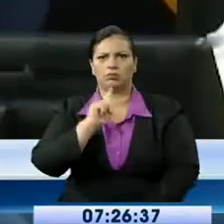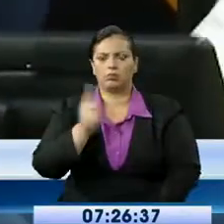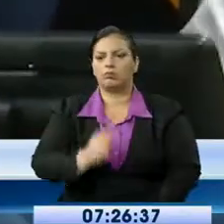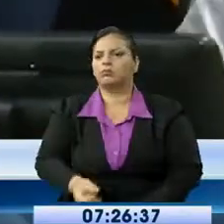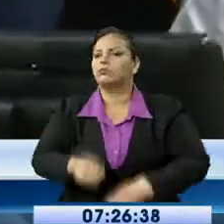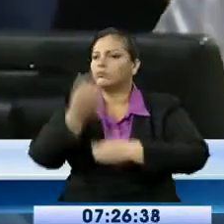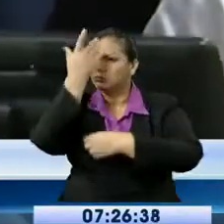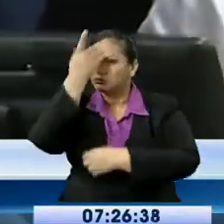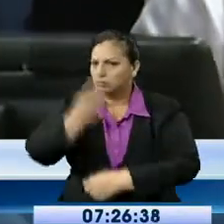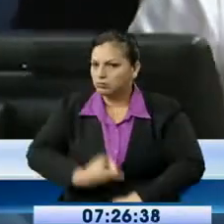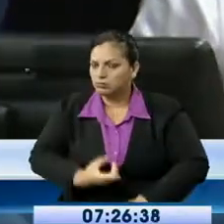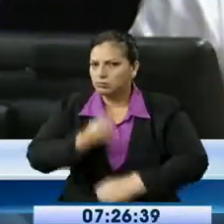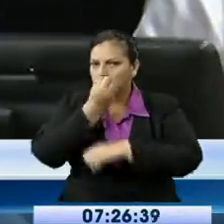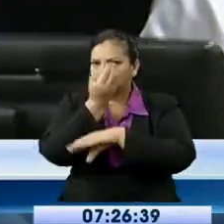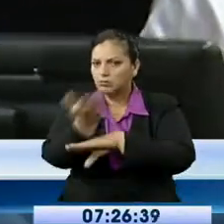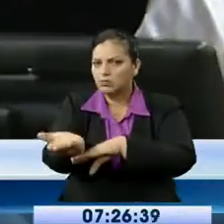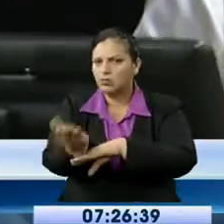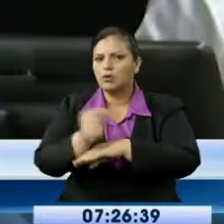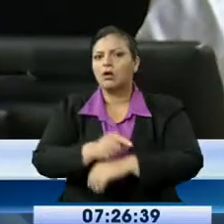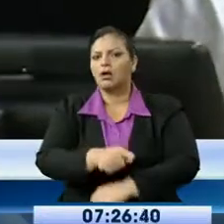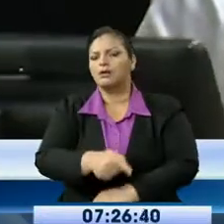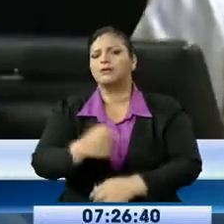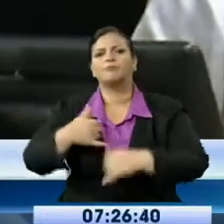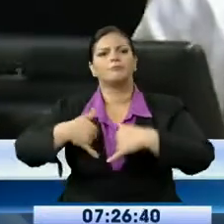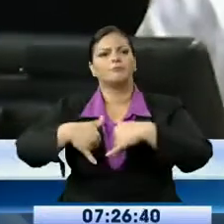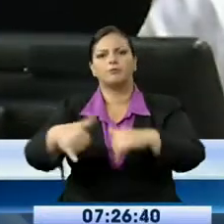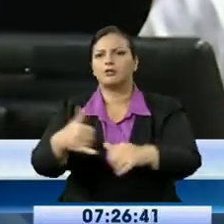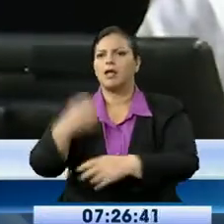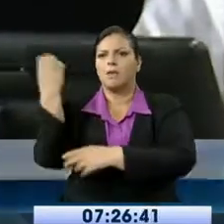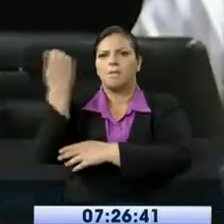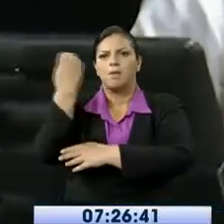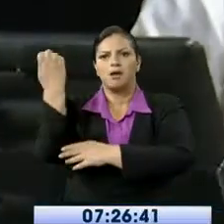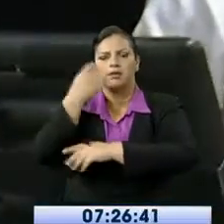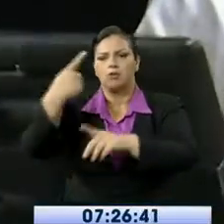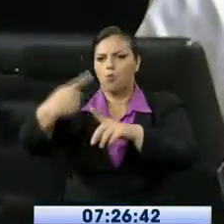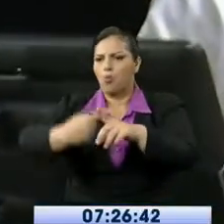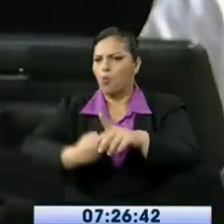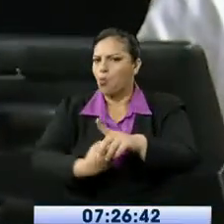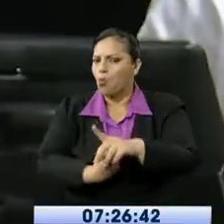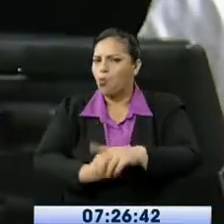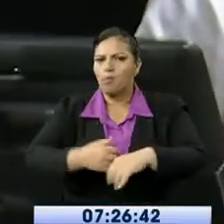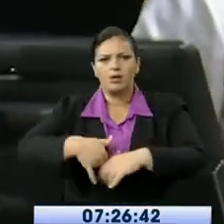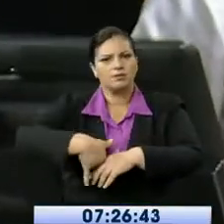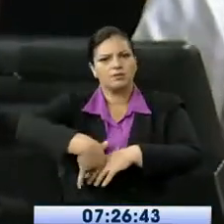la renovación del estado de excepción. Desde la provincia de Manabí informó Johnny Armendariz.